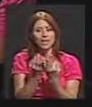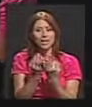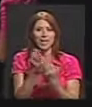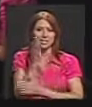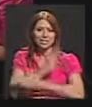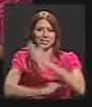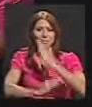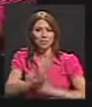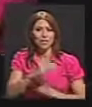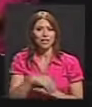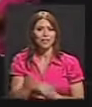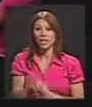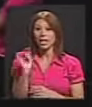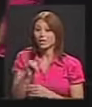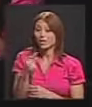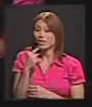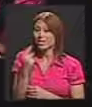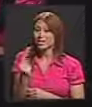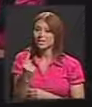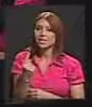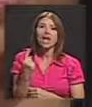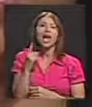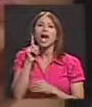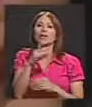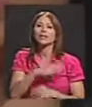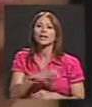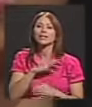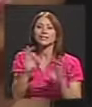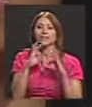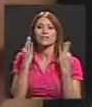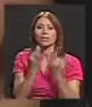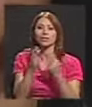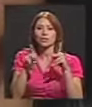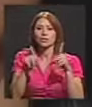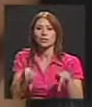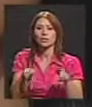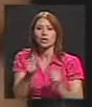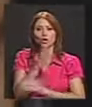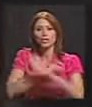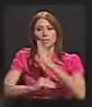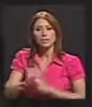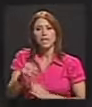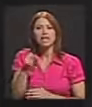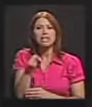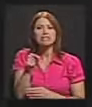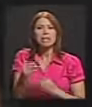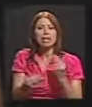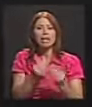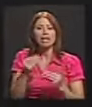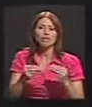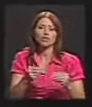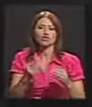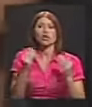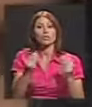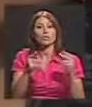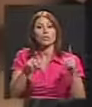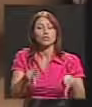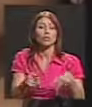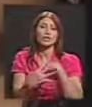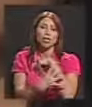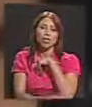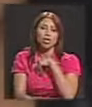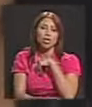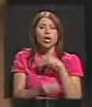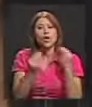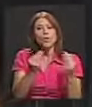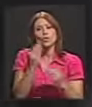discapacidades activas y hay una constante en la familia de personas con discapacidad que es que viven en condiciones de pobreza muchos y muchas